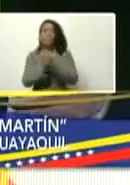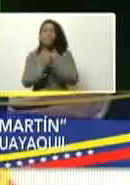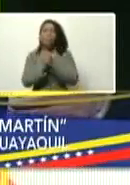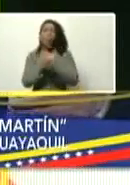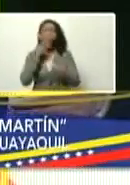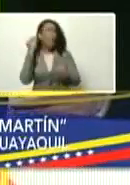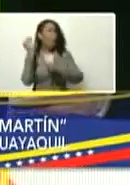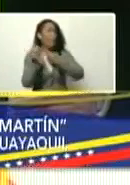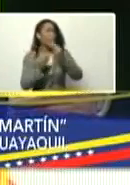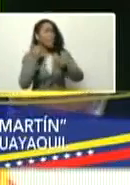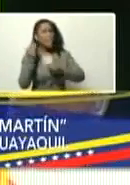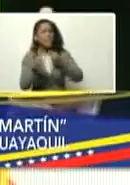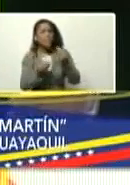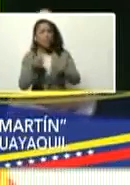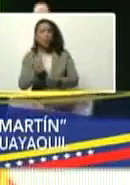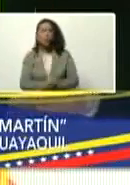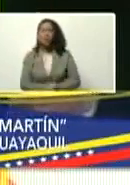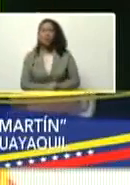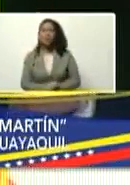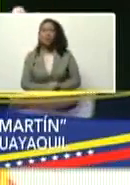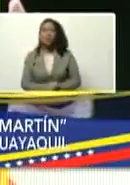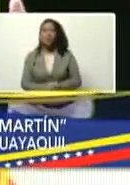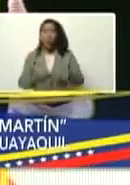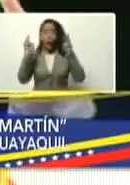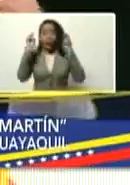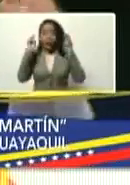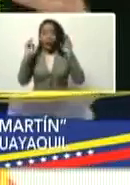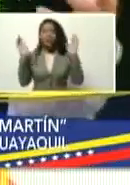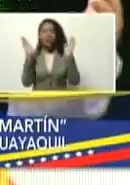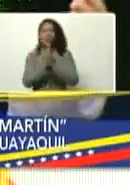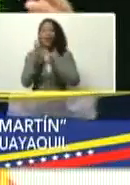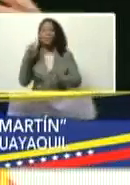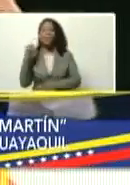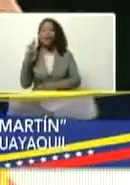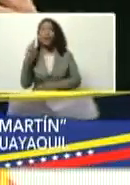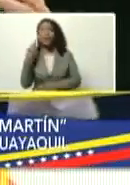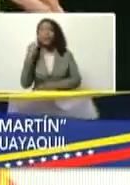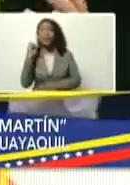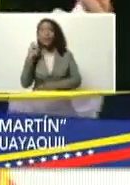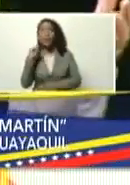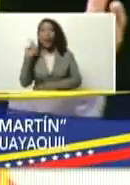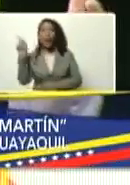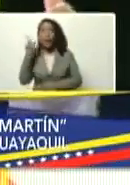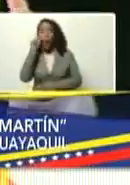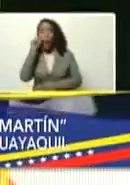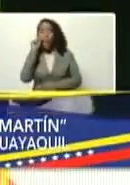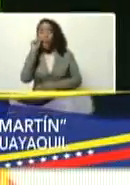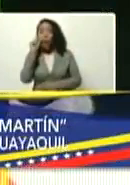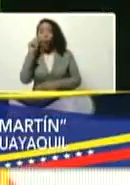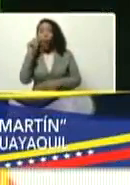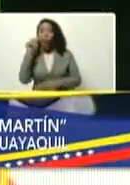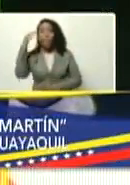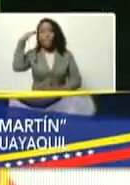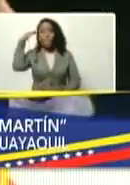Como en el caso de San Martín, que era un hombre, era un oficial